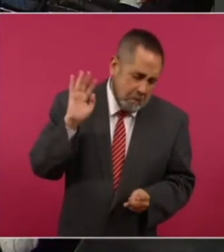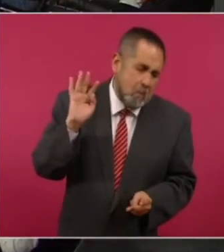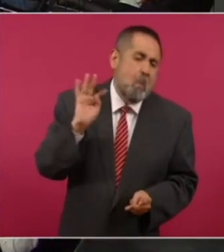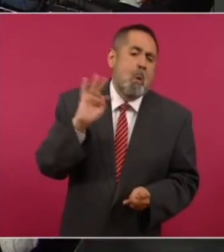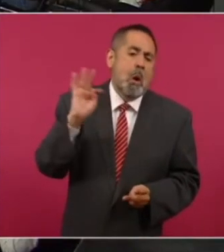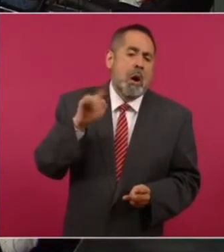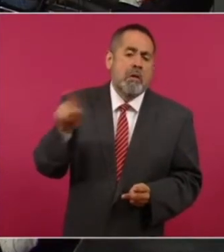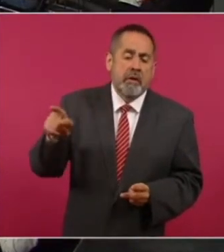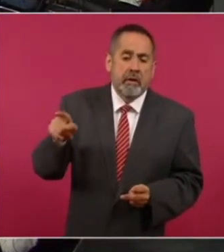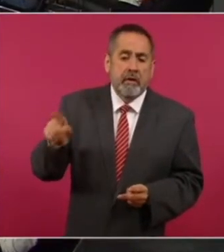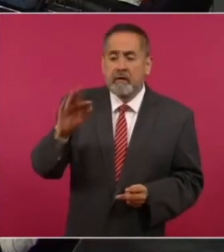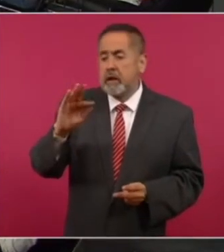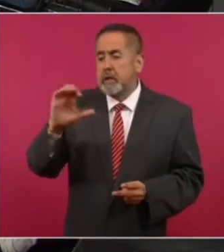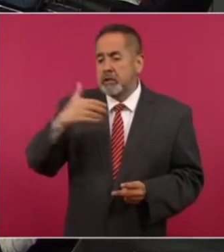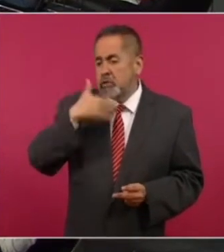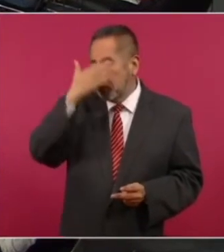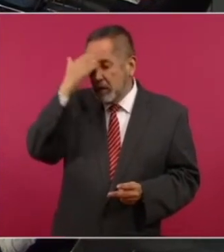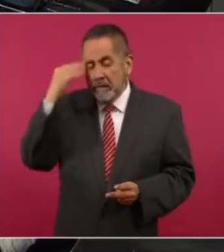porque